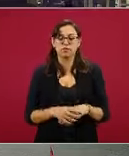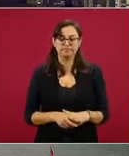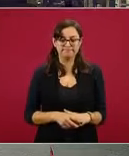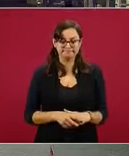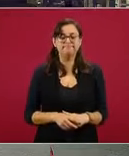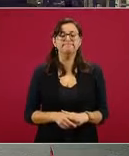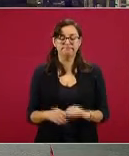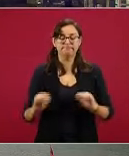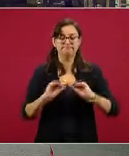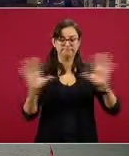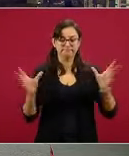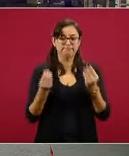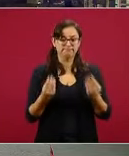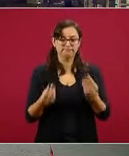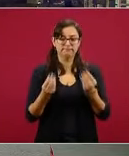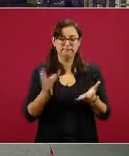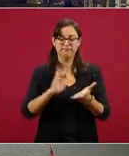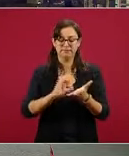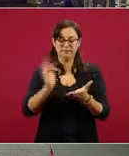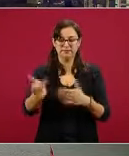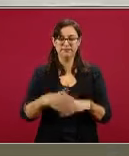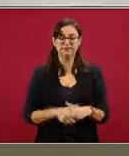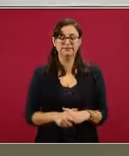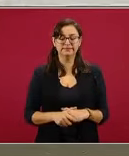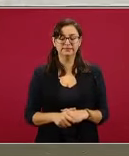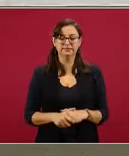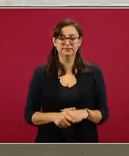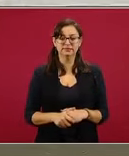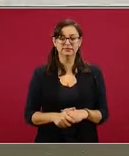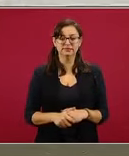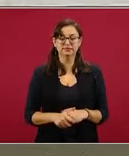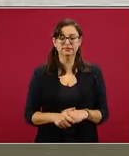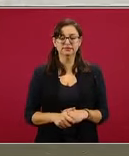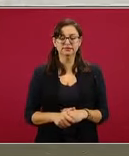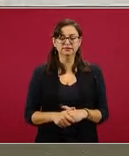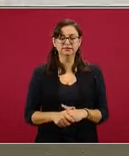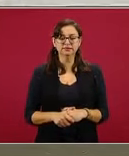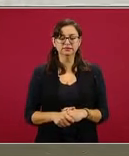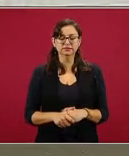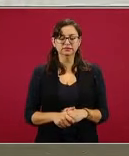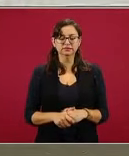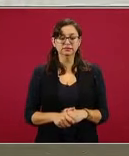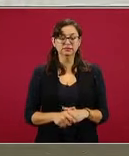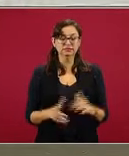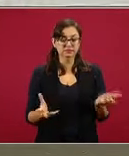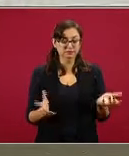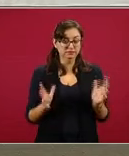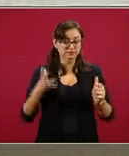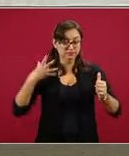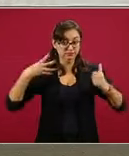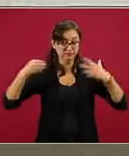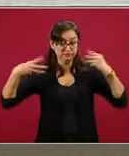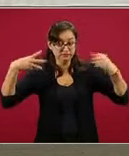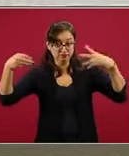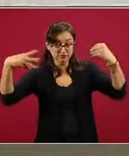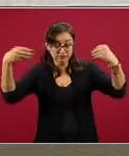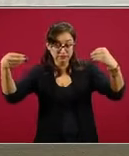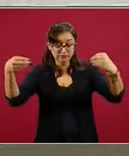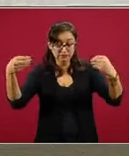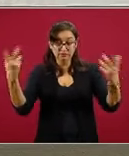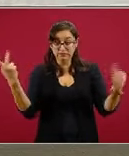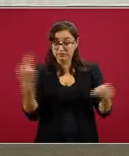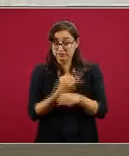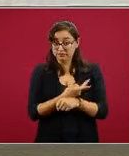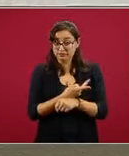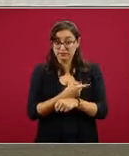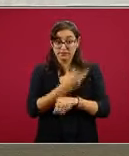muchas gracias. En función de la dinámica de la transmisión, hasta el momento no se ha identificado ningún